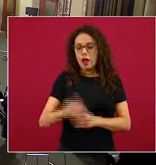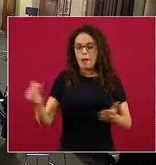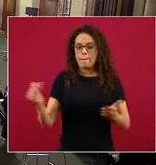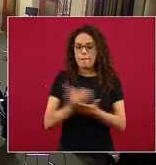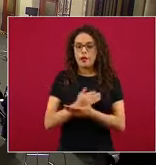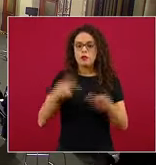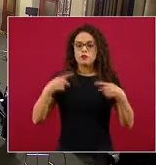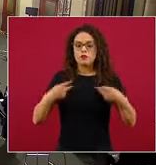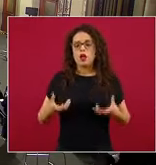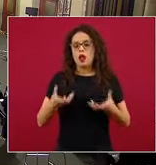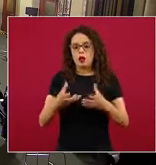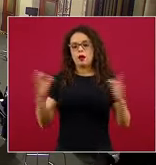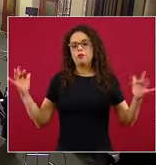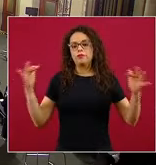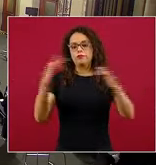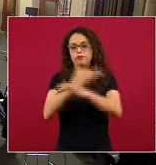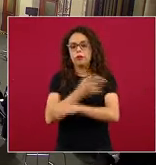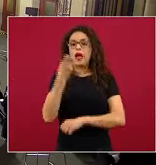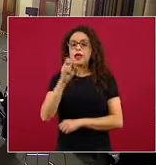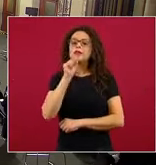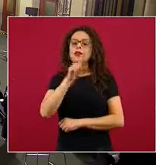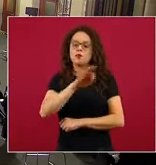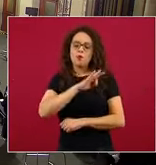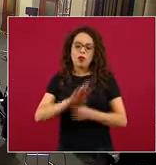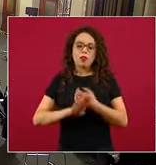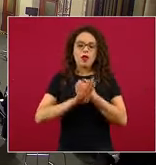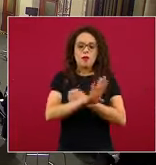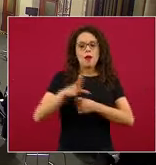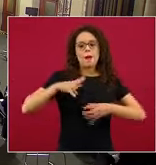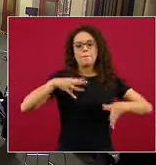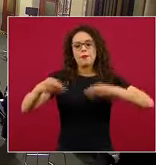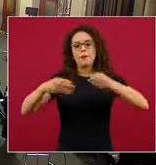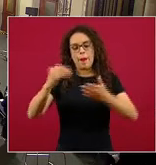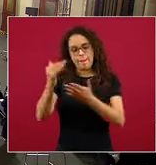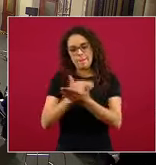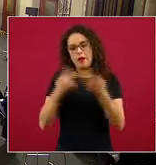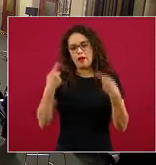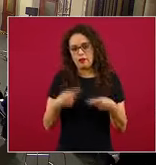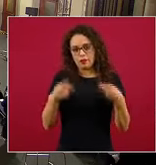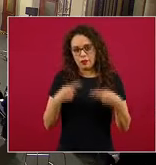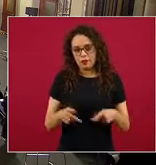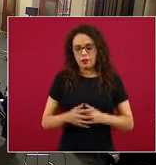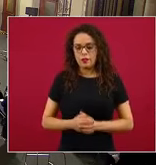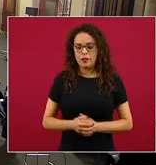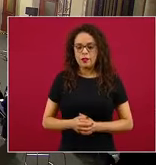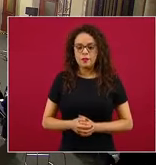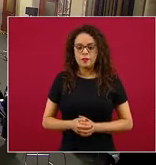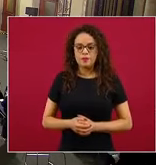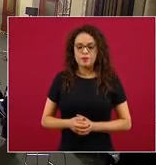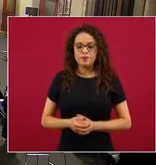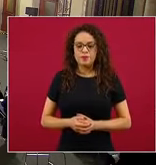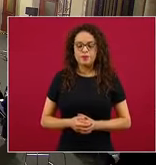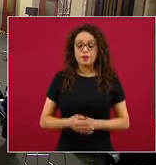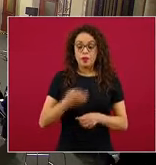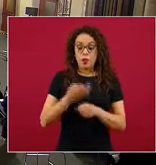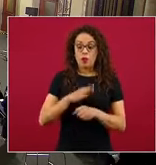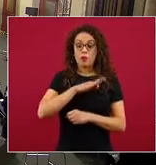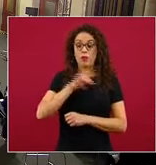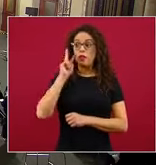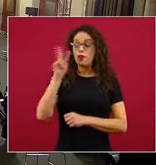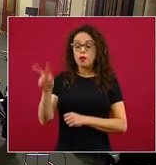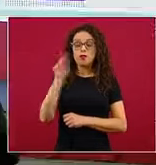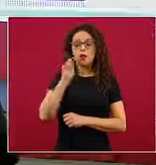y por lo tanto la transmisión. Veamos la siguiente diapositiva. Aquí podemos apreciar el comportamiento de